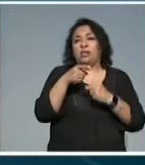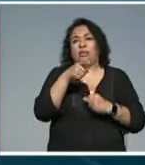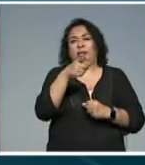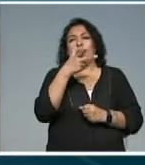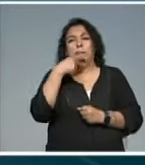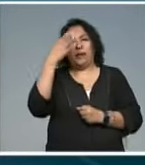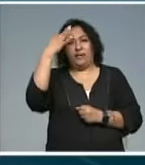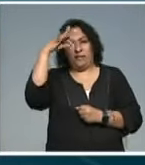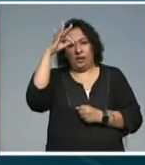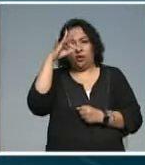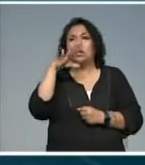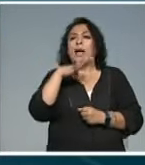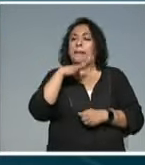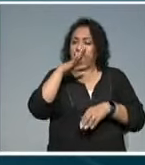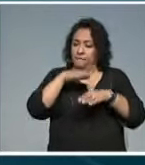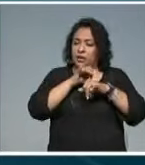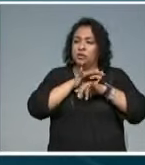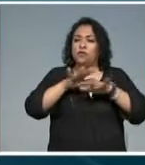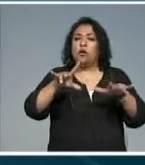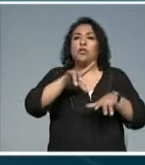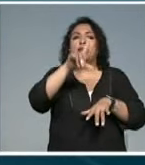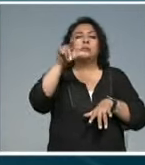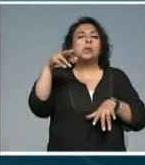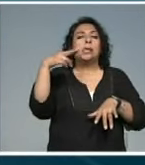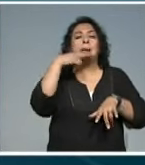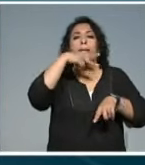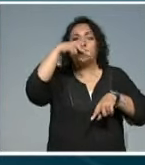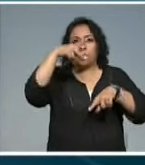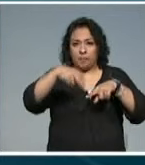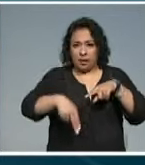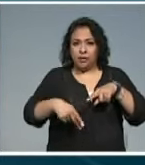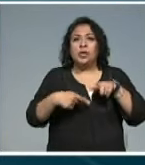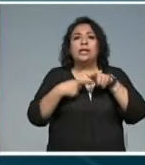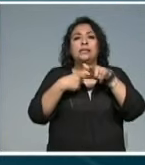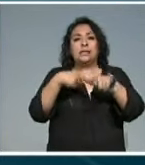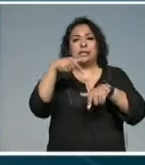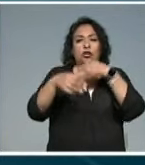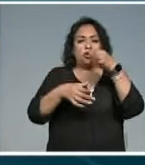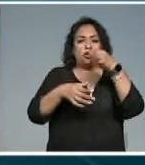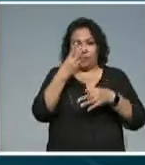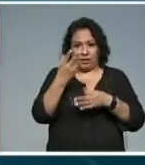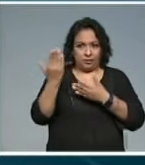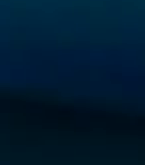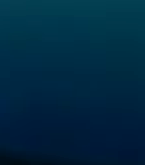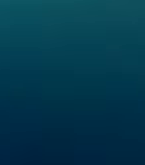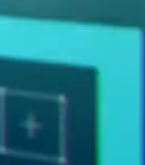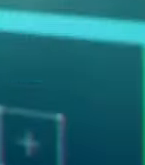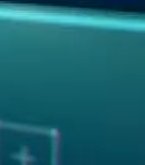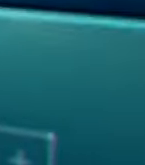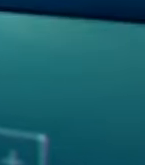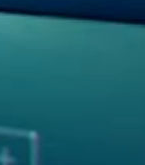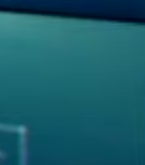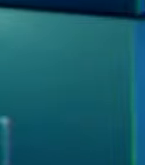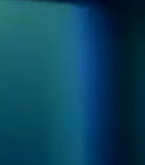este filósofo. Tenemos más información después de una brevísima pausa. Sigan en Noticias 22.